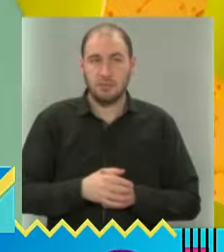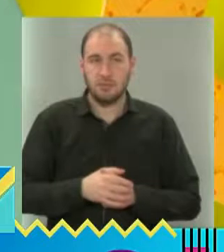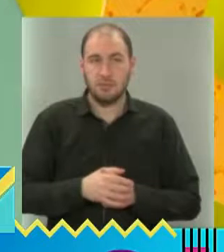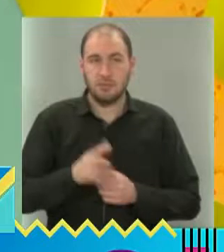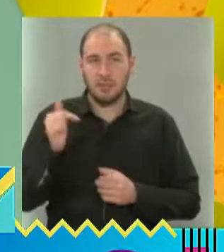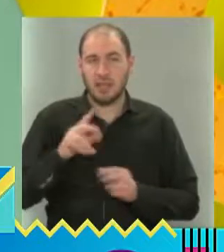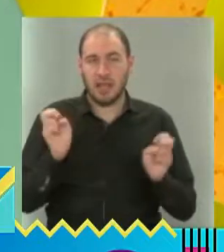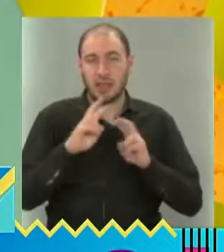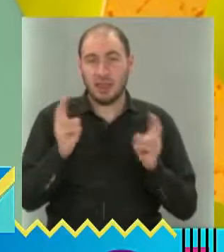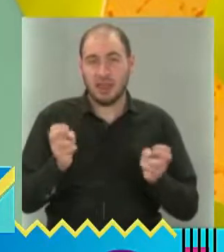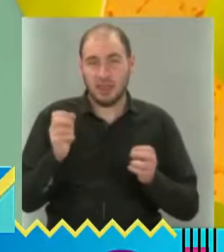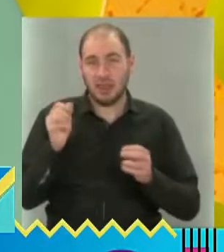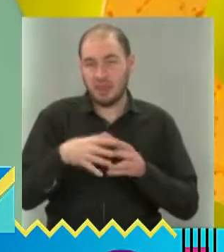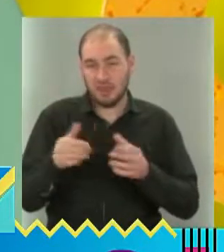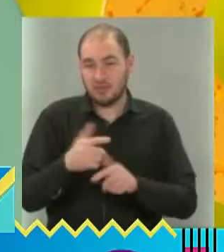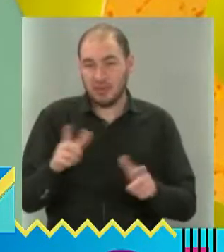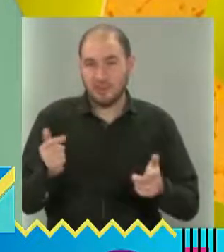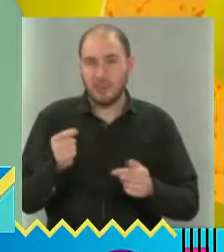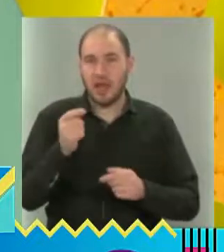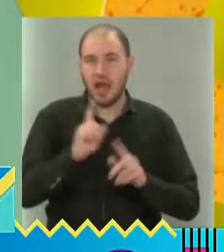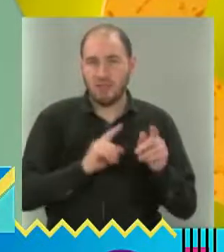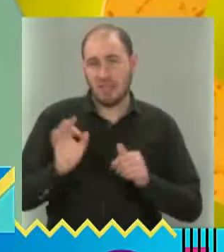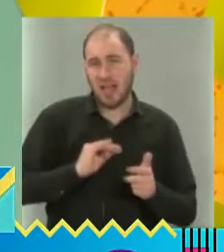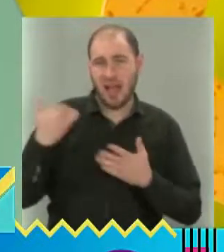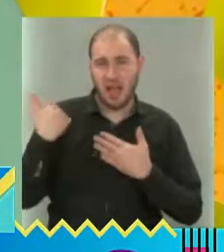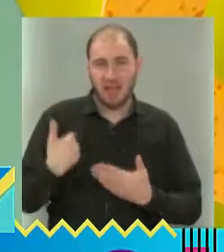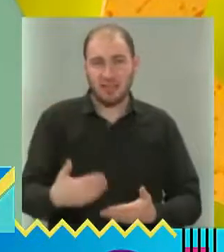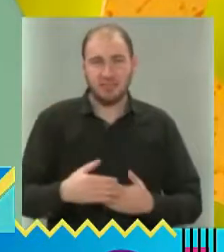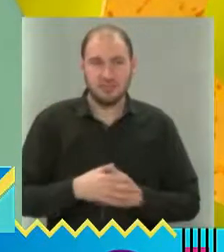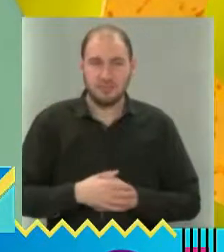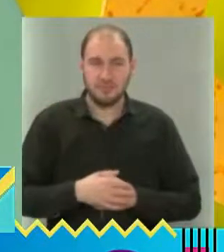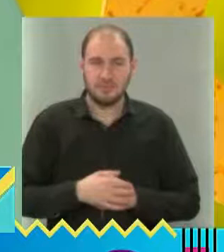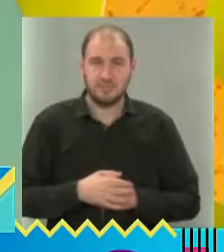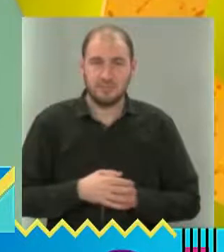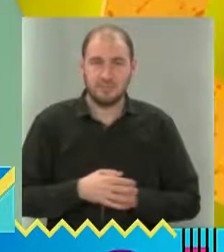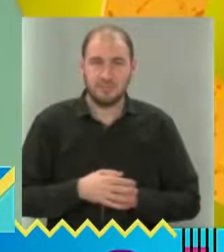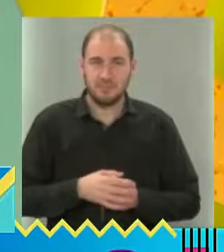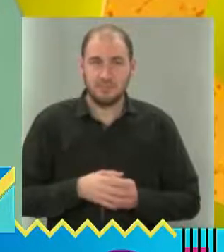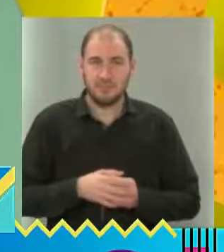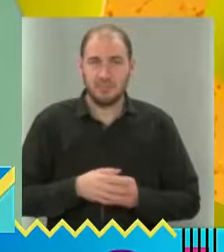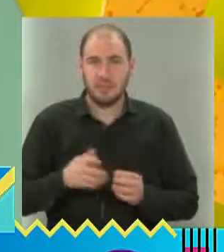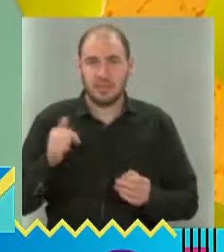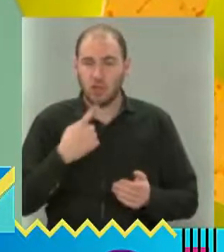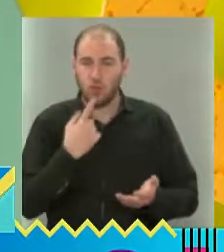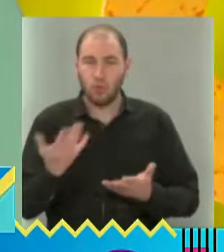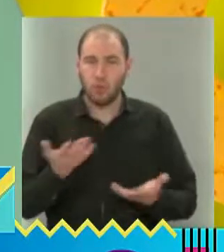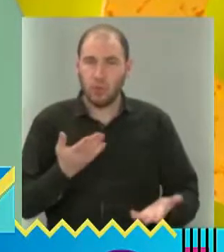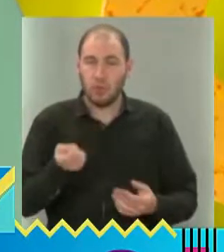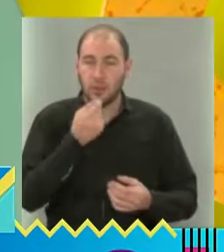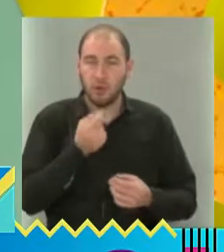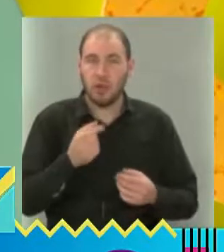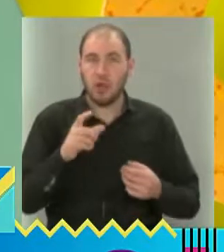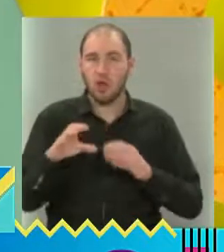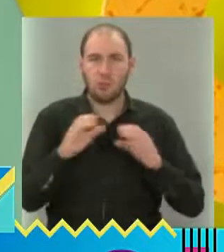sería una cuestión comunitaria. Una de las cosas que por ahí durante varios años estuvo en vilo era el tema de si estaba bien